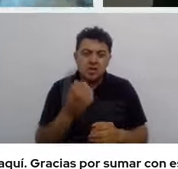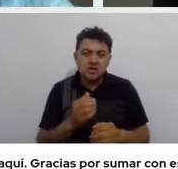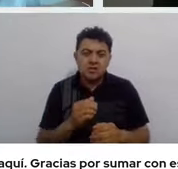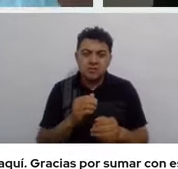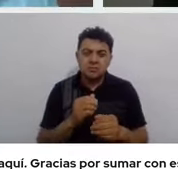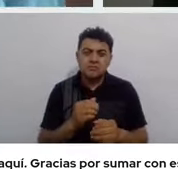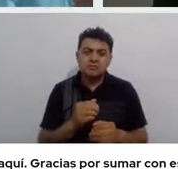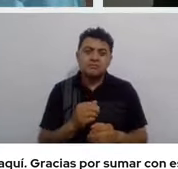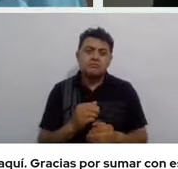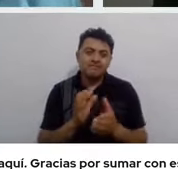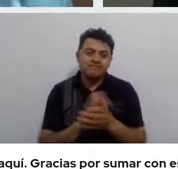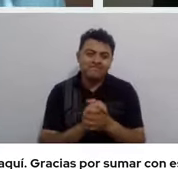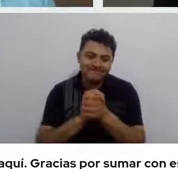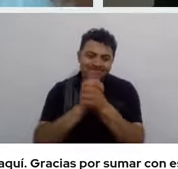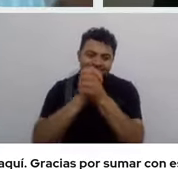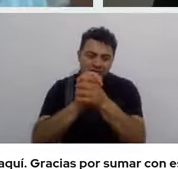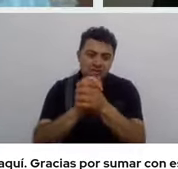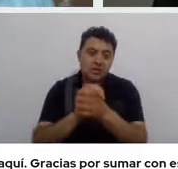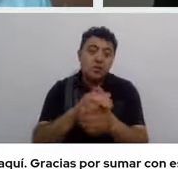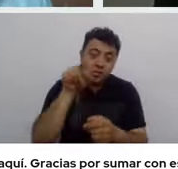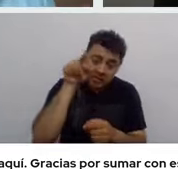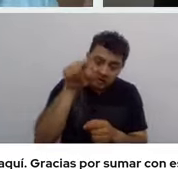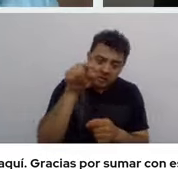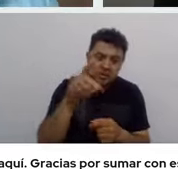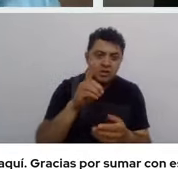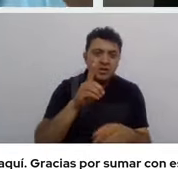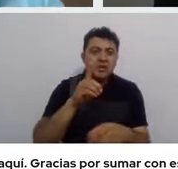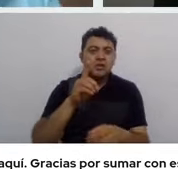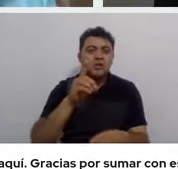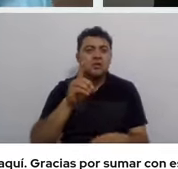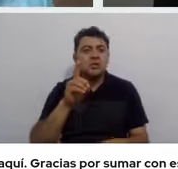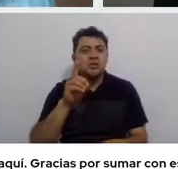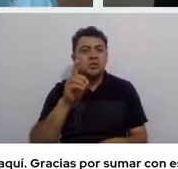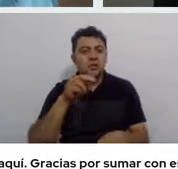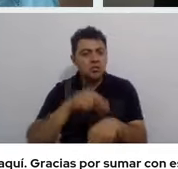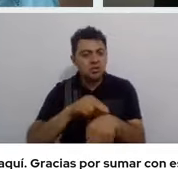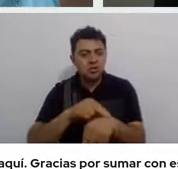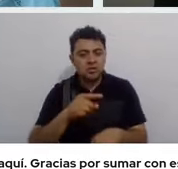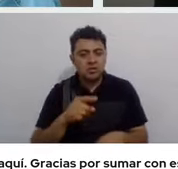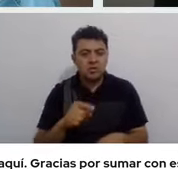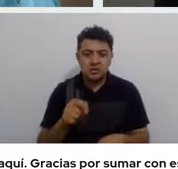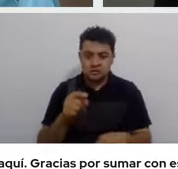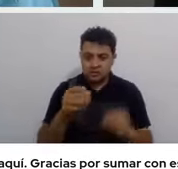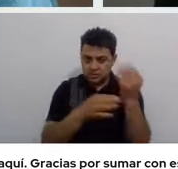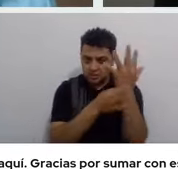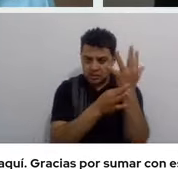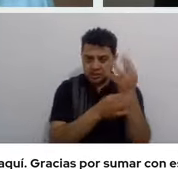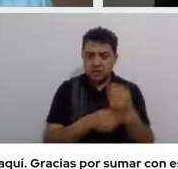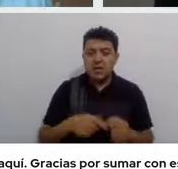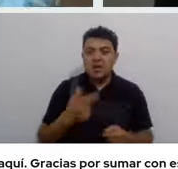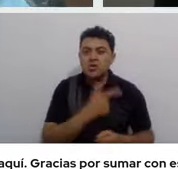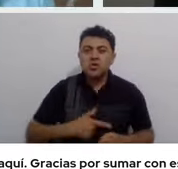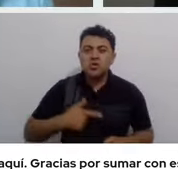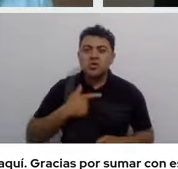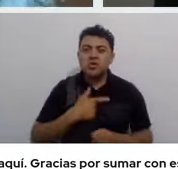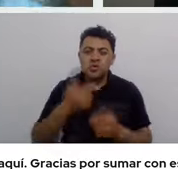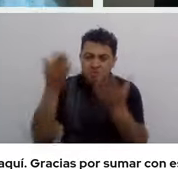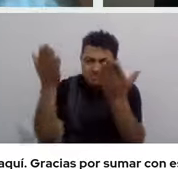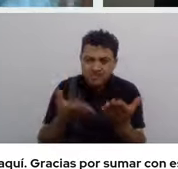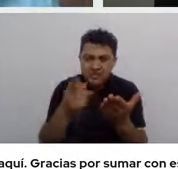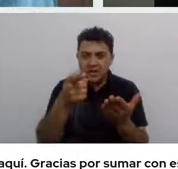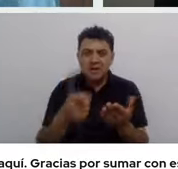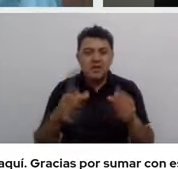Ramírez, quien ya se encuentra en la plataforma y le dice lo siguiente: doctor, es un gusto tenerlo aquí, gracias por sumar con este tribunal y con